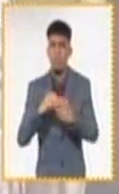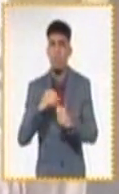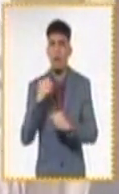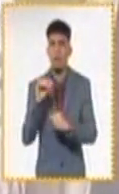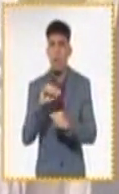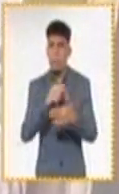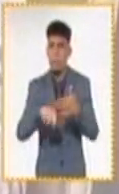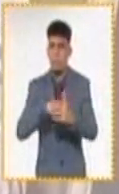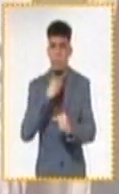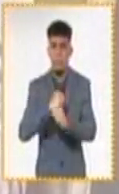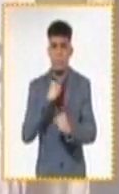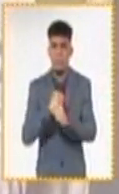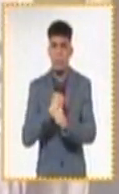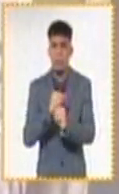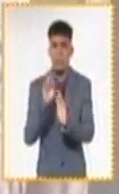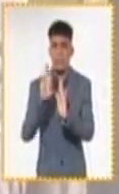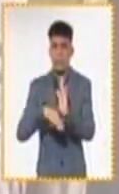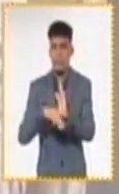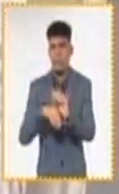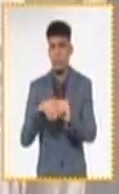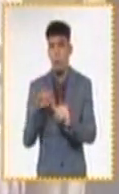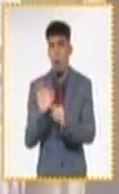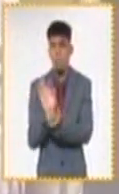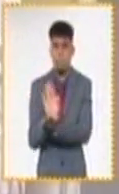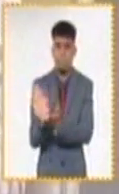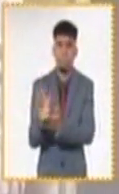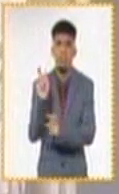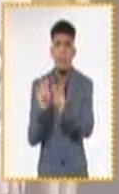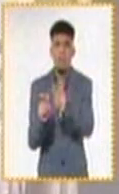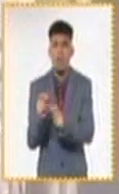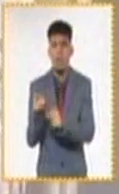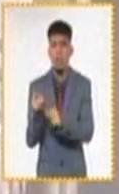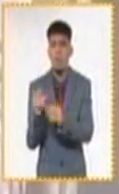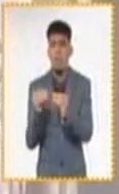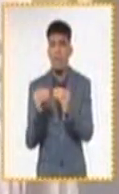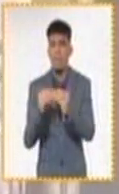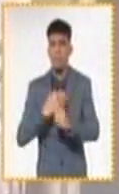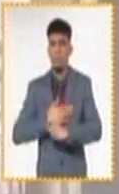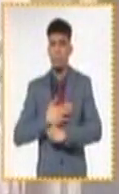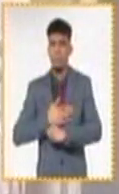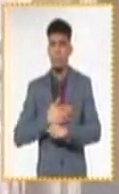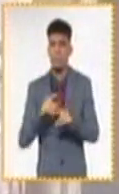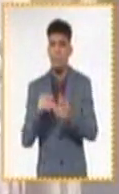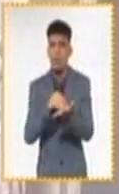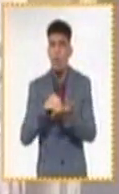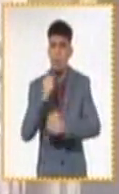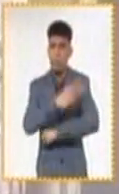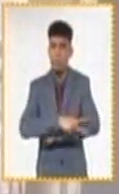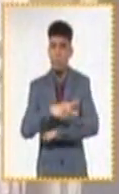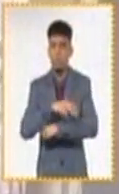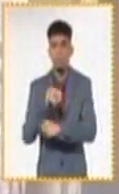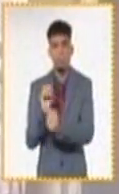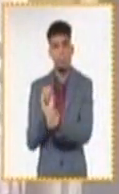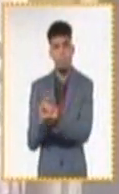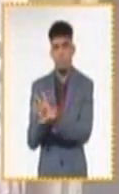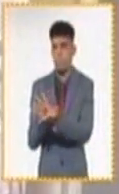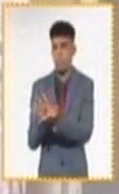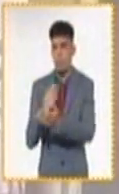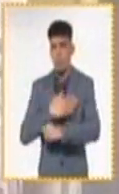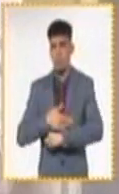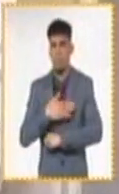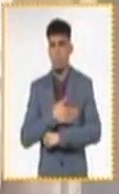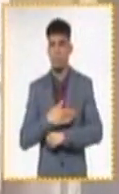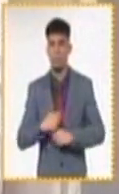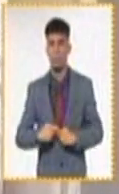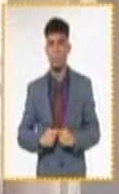de la discriminación del otro, de la normalización de la supremacía de un determinado país, de una determinada cultura, de un determinado proyecto político,